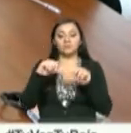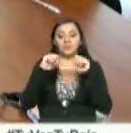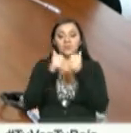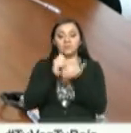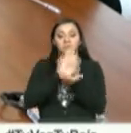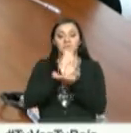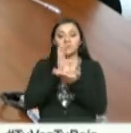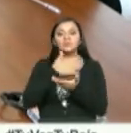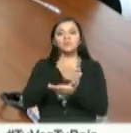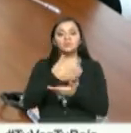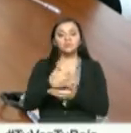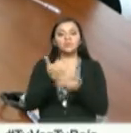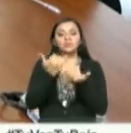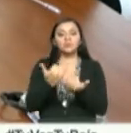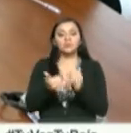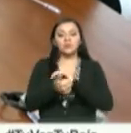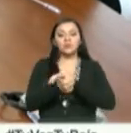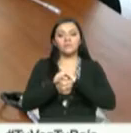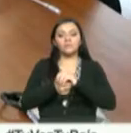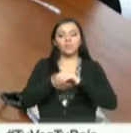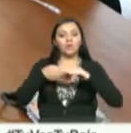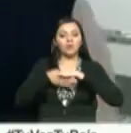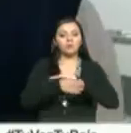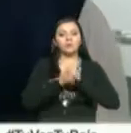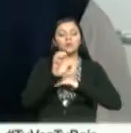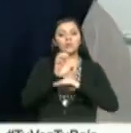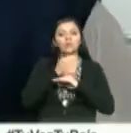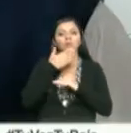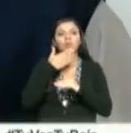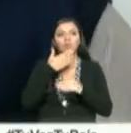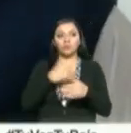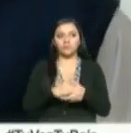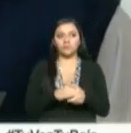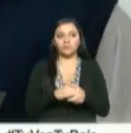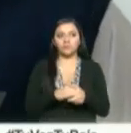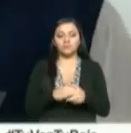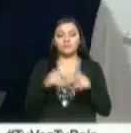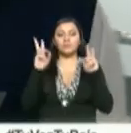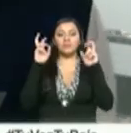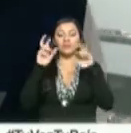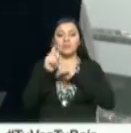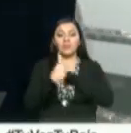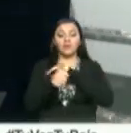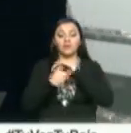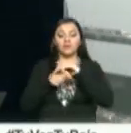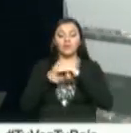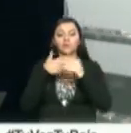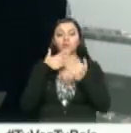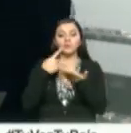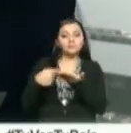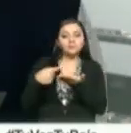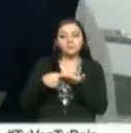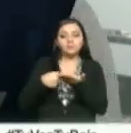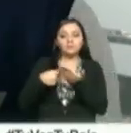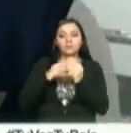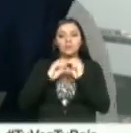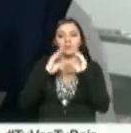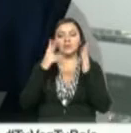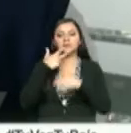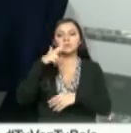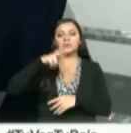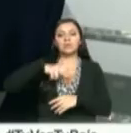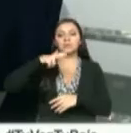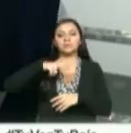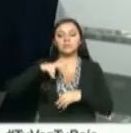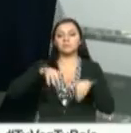estado de los refugiados al momento de ingresar al país. Sobre el tema de refugiados, en el cual se discutía de que se le daban 3 meses